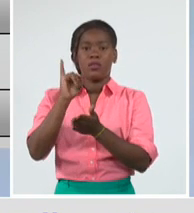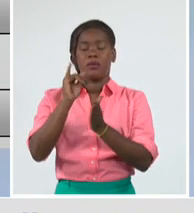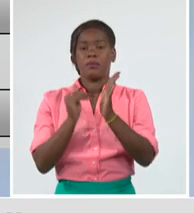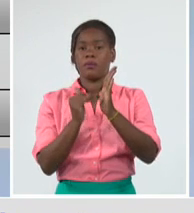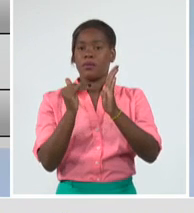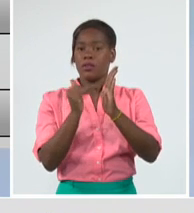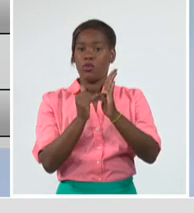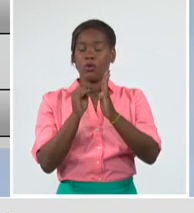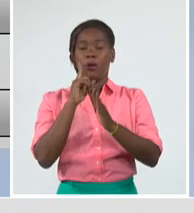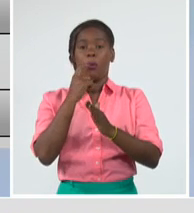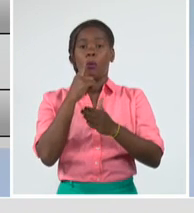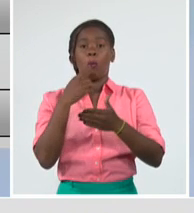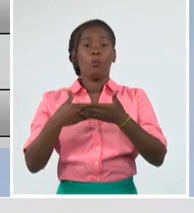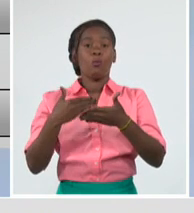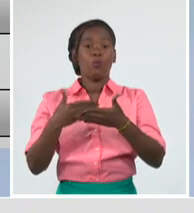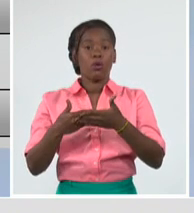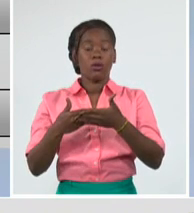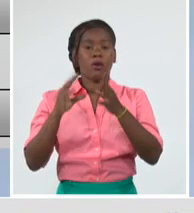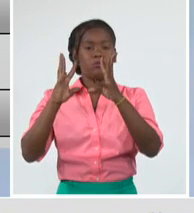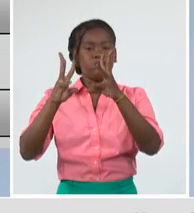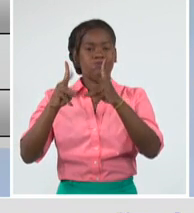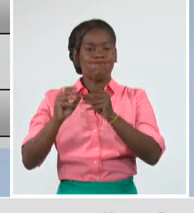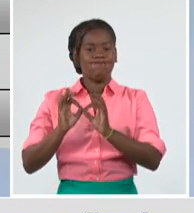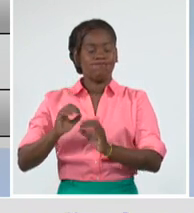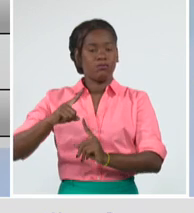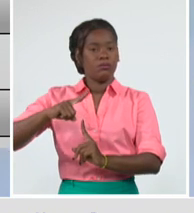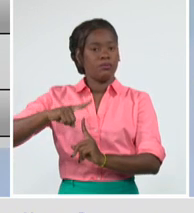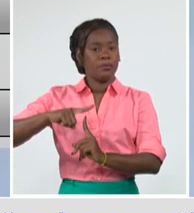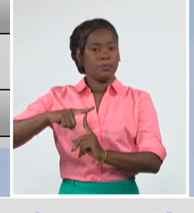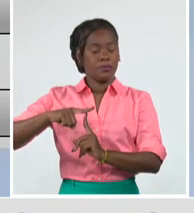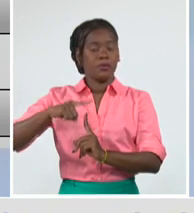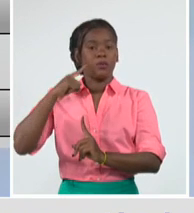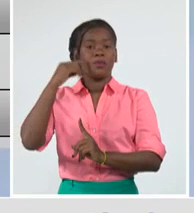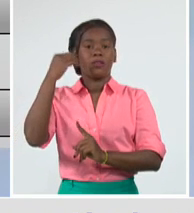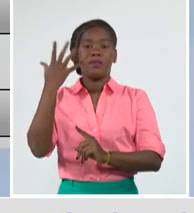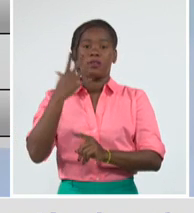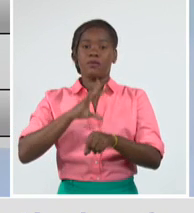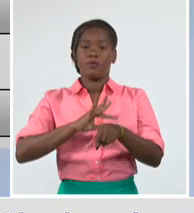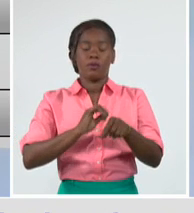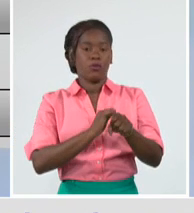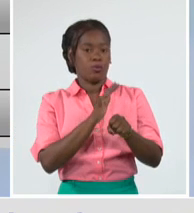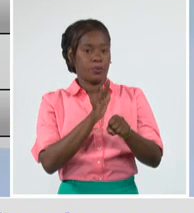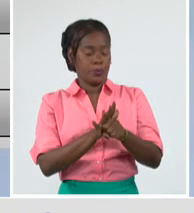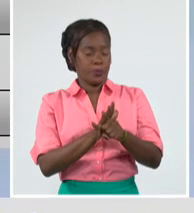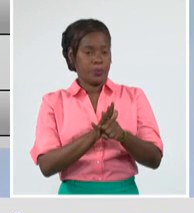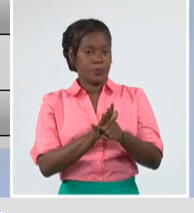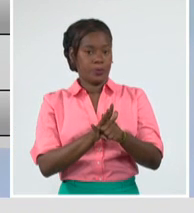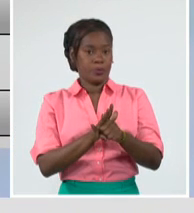6.778.087 pruebas realizadas para el diagnóstico de la enfermedad y un total de